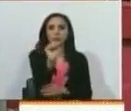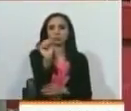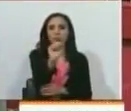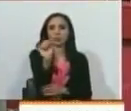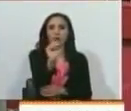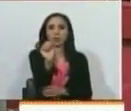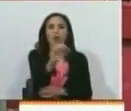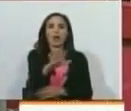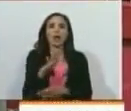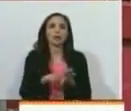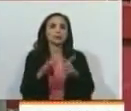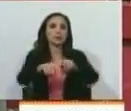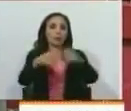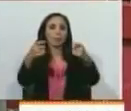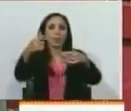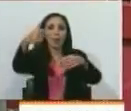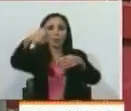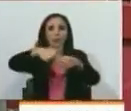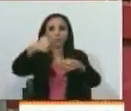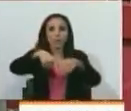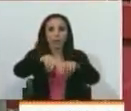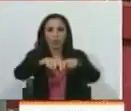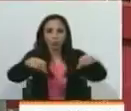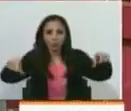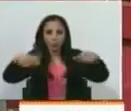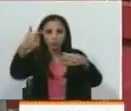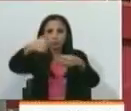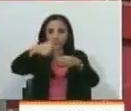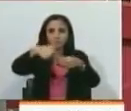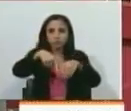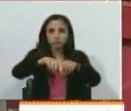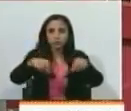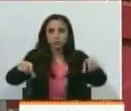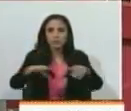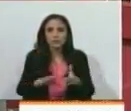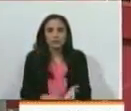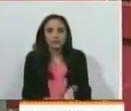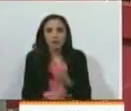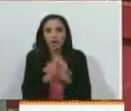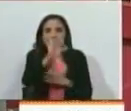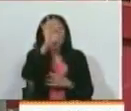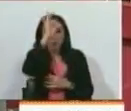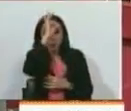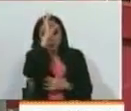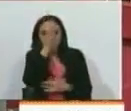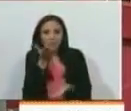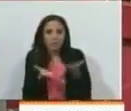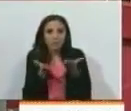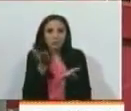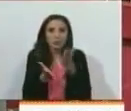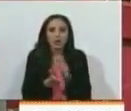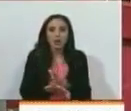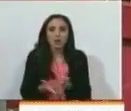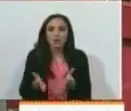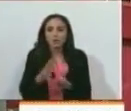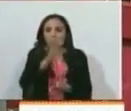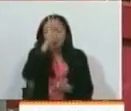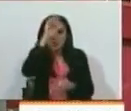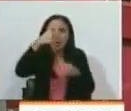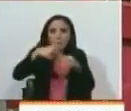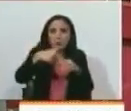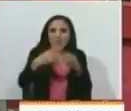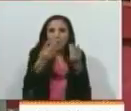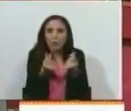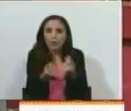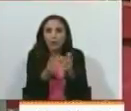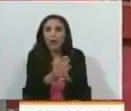llama? ¿Ah? Y no sabe cuánta gasolina tiene, pero él está casi seguro que está en Échele. Y